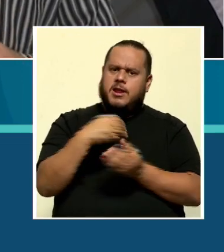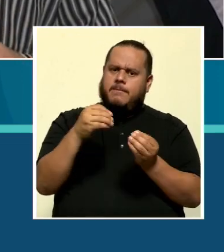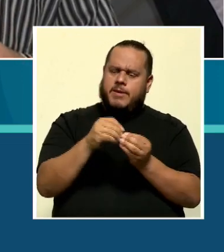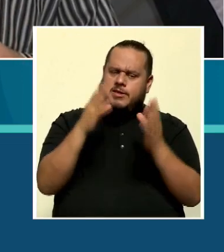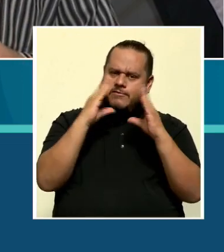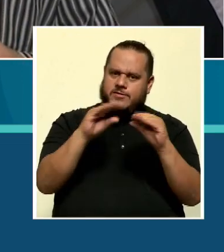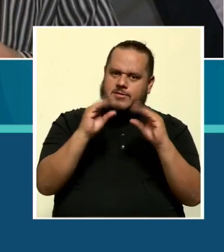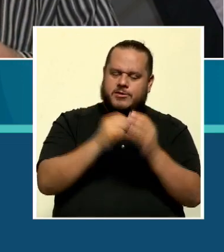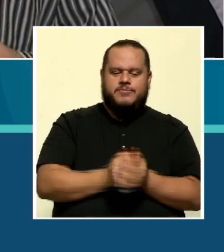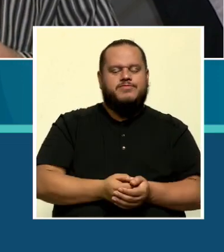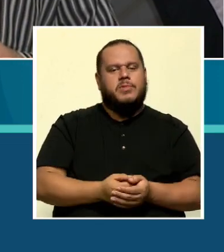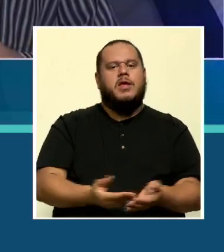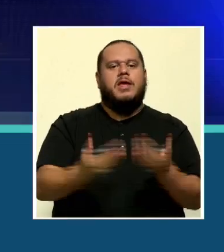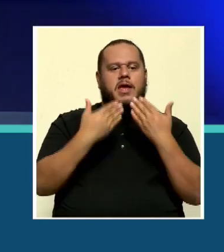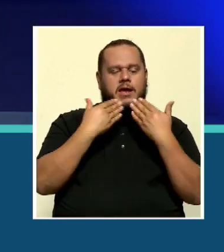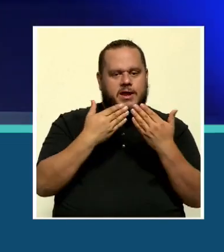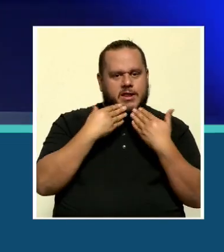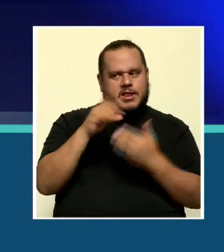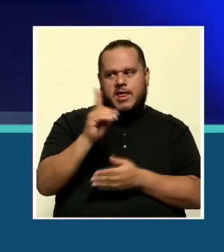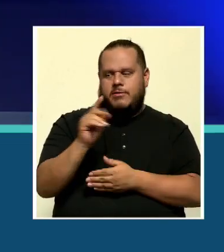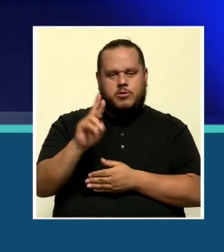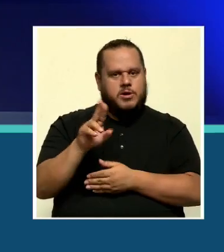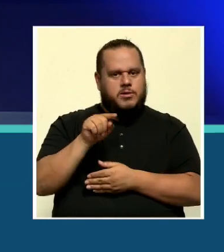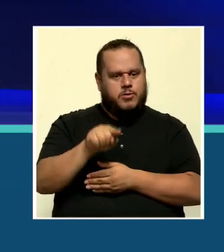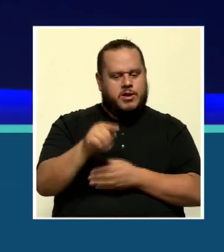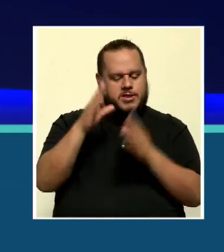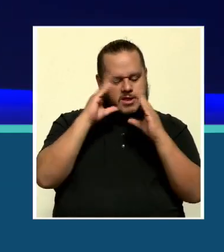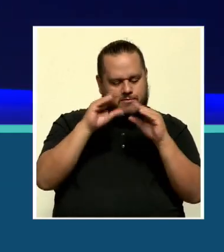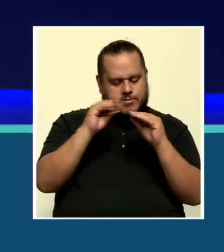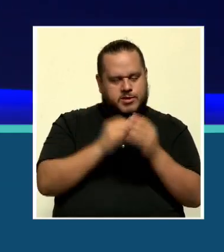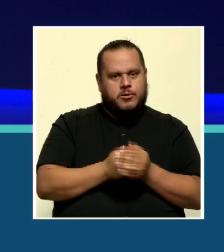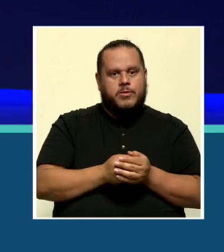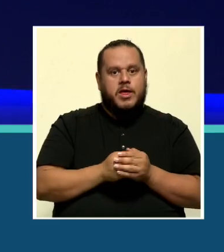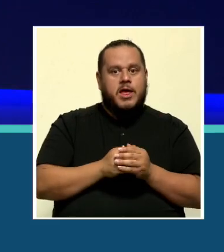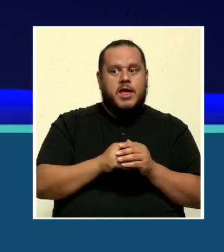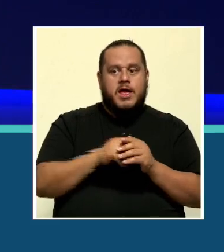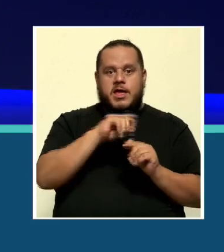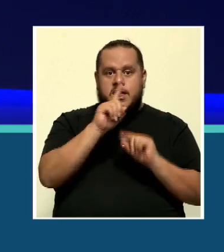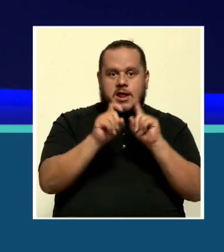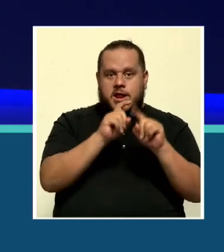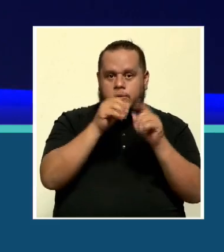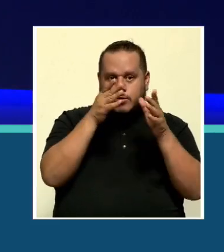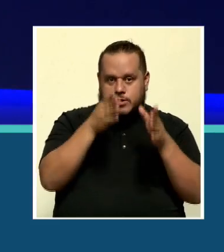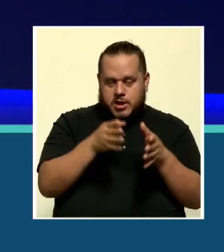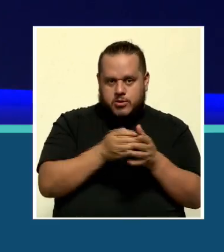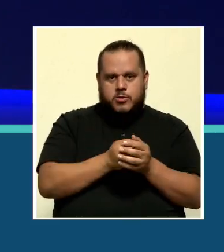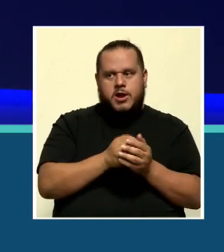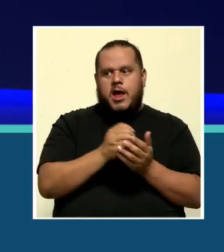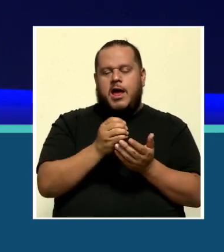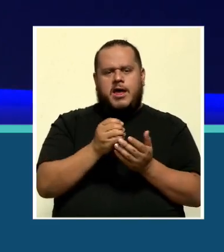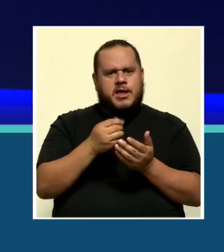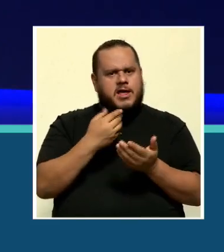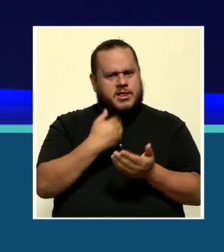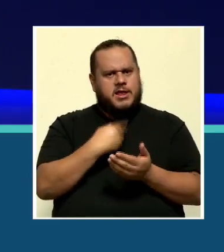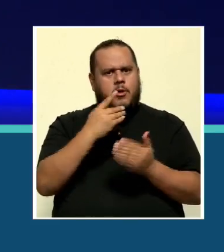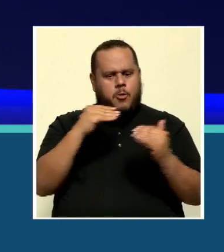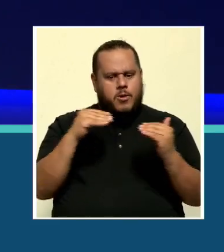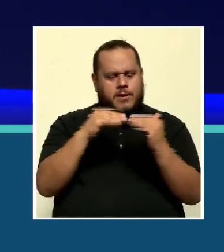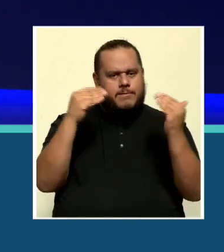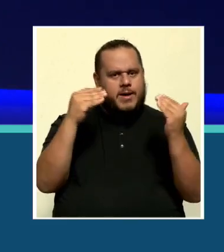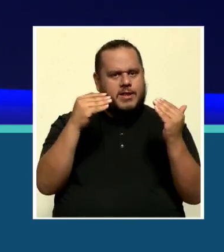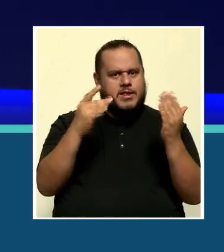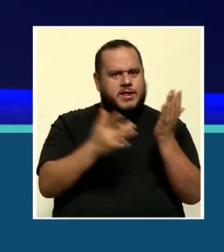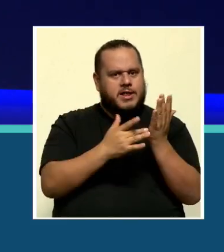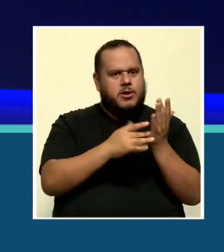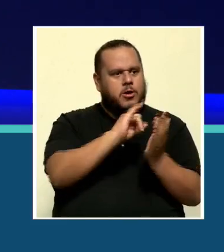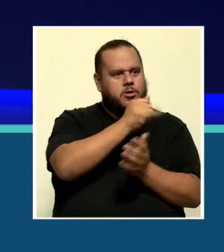más. Gracias a David Roversi por esta información. Y la encuestadora Opol Consultores registró un empate técnico entre